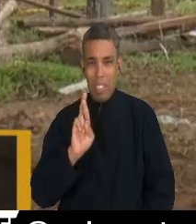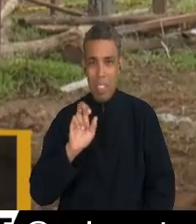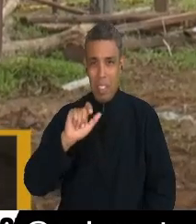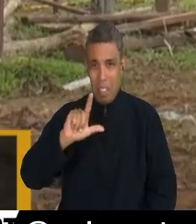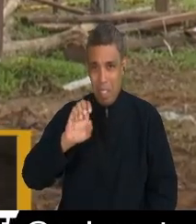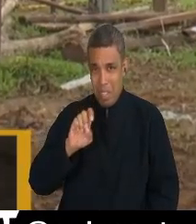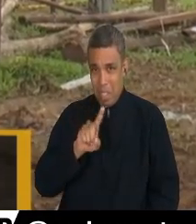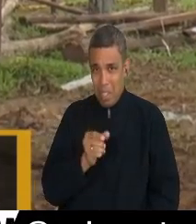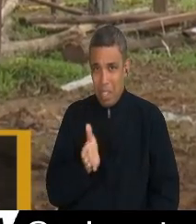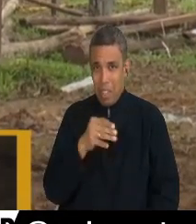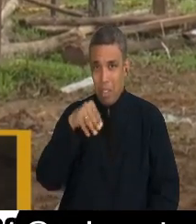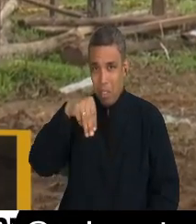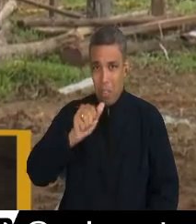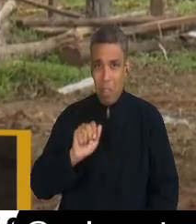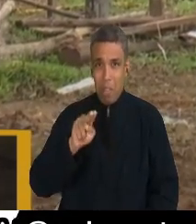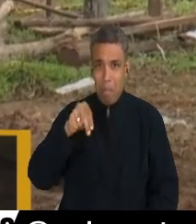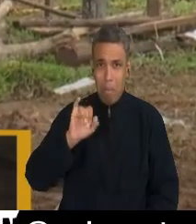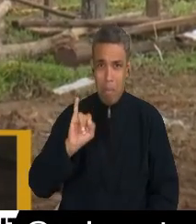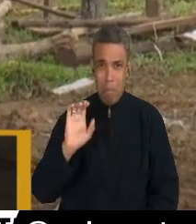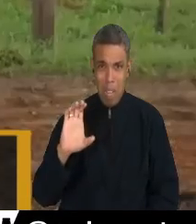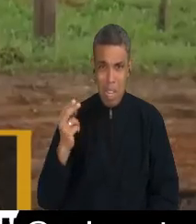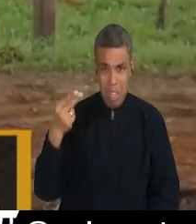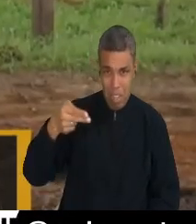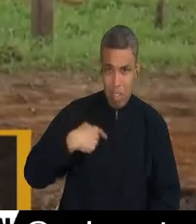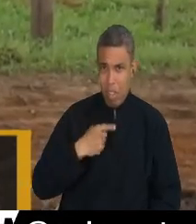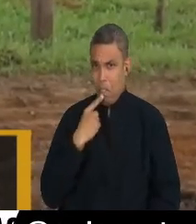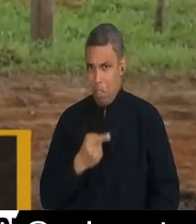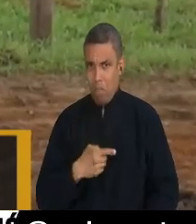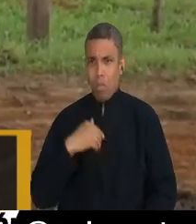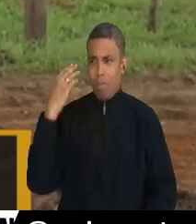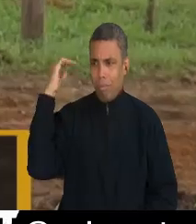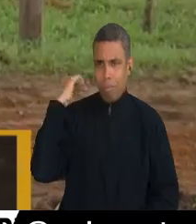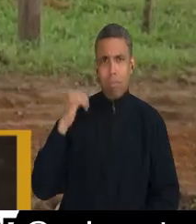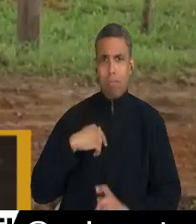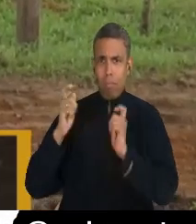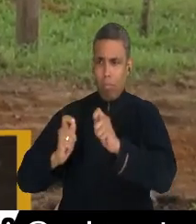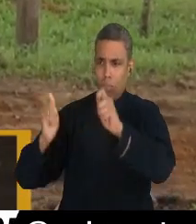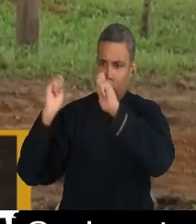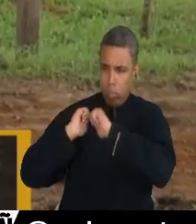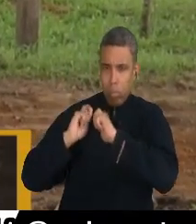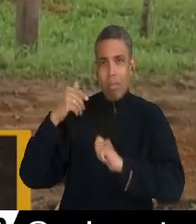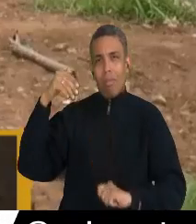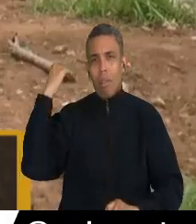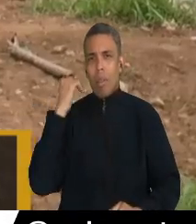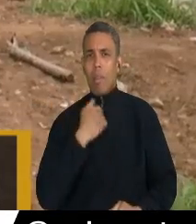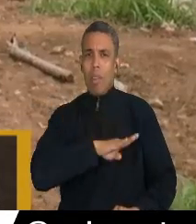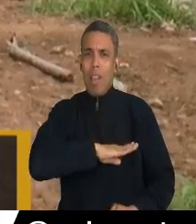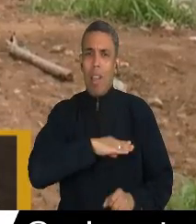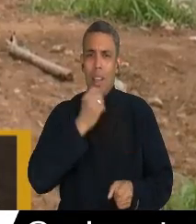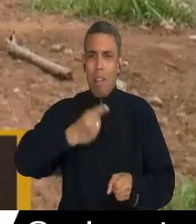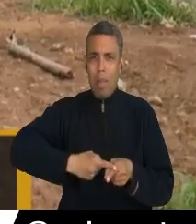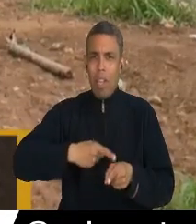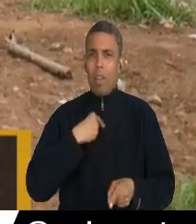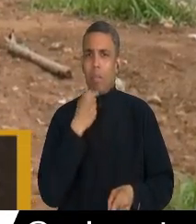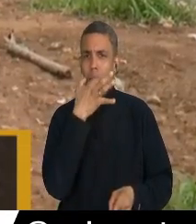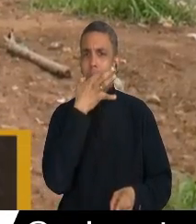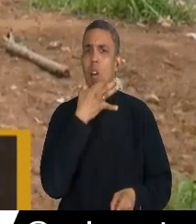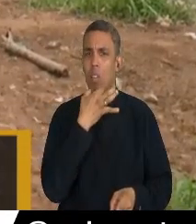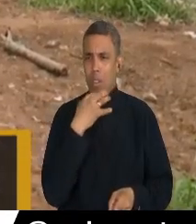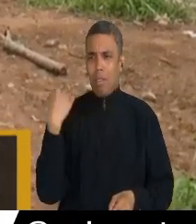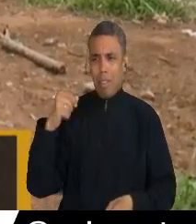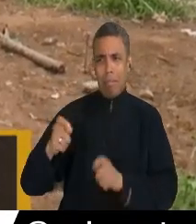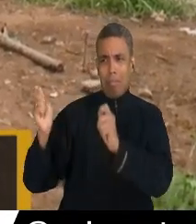de Villa Dignidad, el lote fue asignado a un grupo de personas, al parecer, en la administración de Carlos Contreras. Sin embargo, los